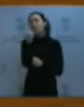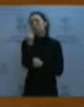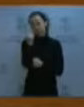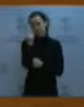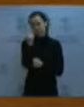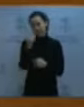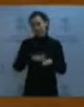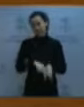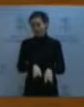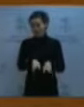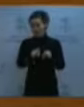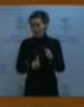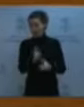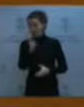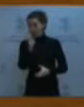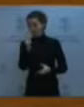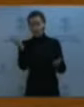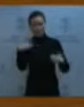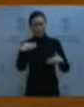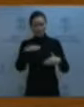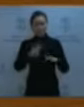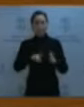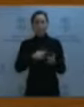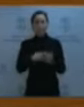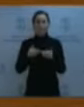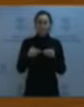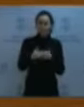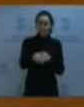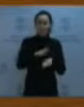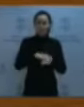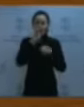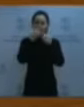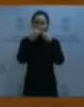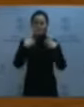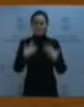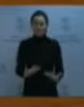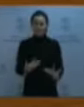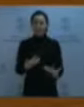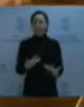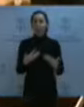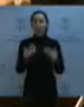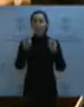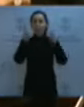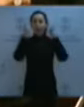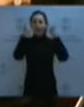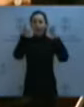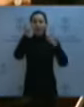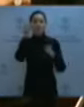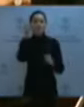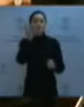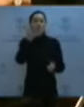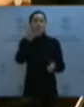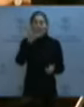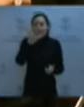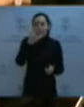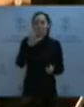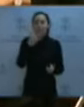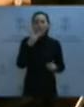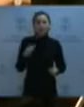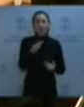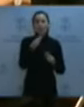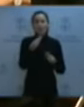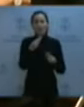políticas innovadoras, de planes de futuro que mejoren la formación del alumnado para la sociedad del conocimiento. No vemos nada que